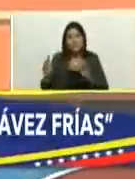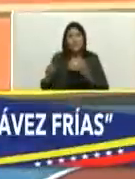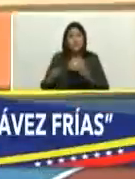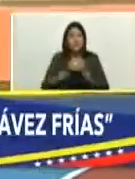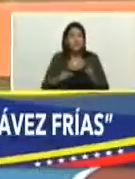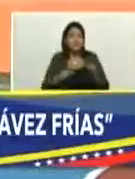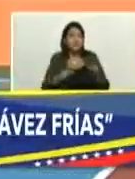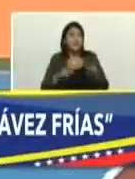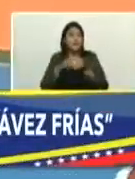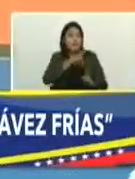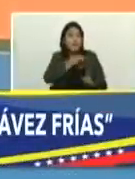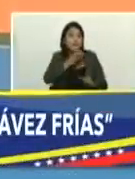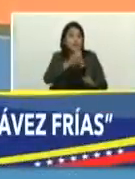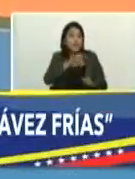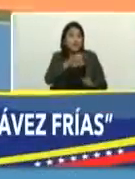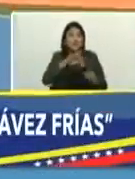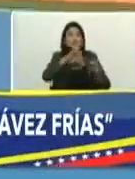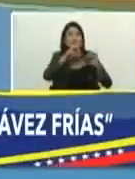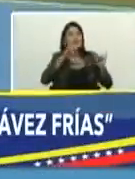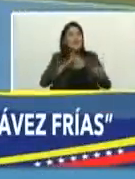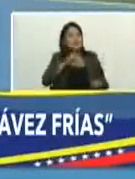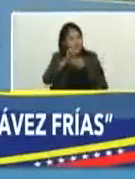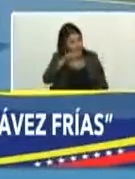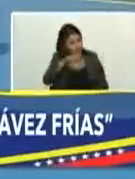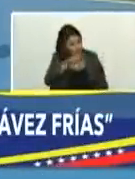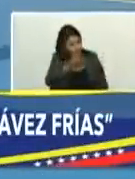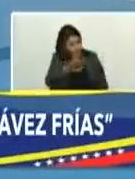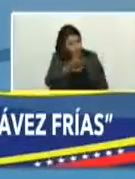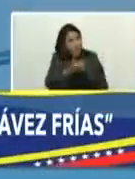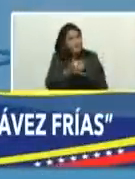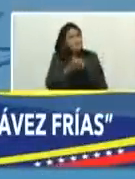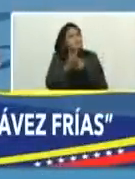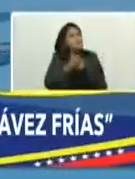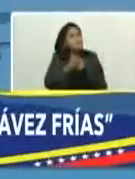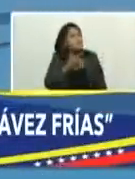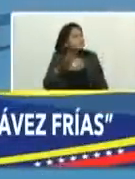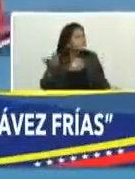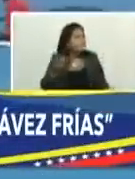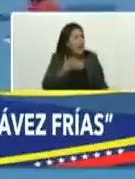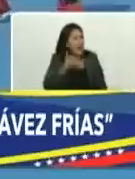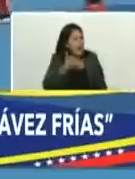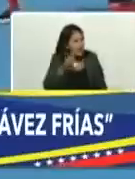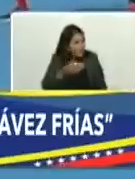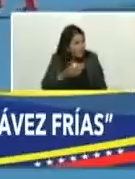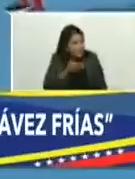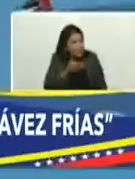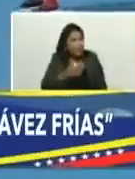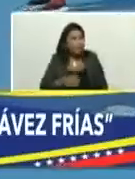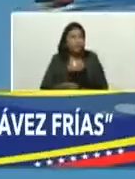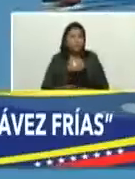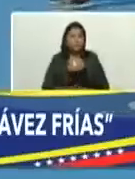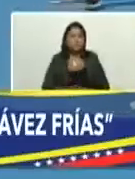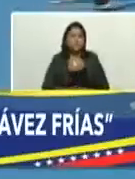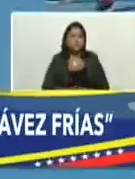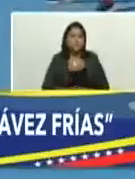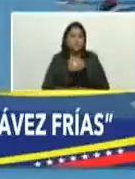directora, muy feliz, ¿verdad? ¿Qué nos dice, señora directora? Bueno,